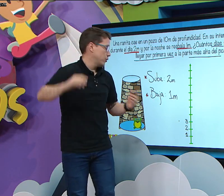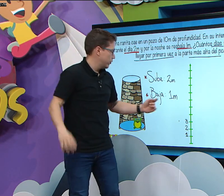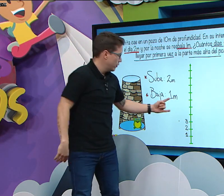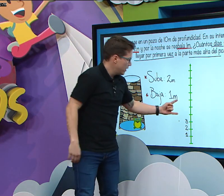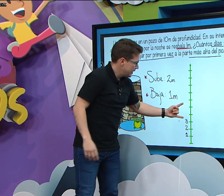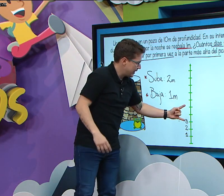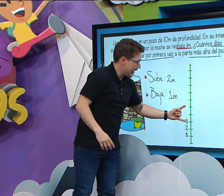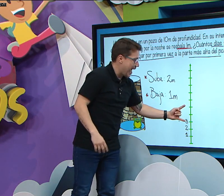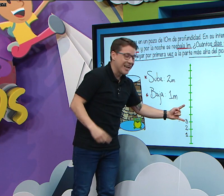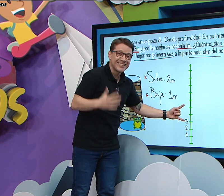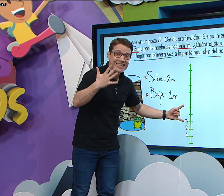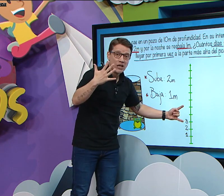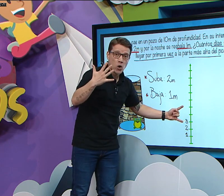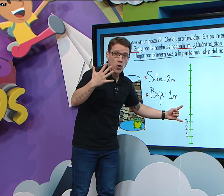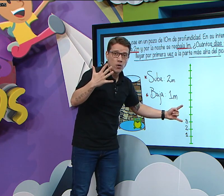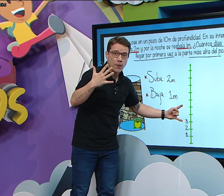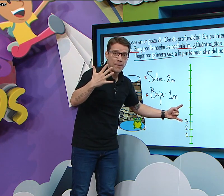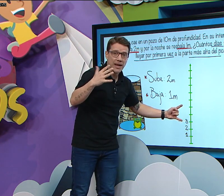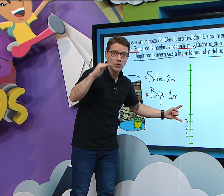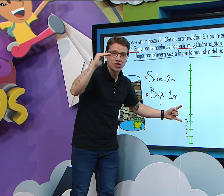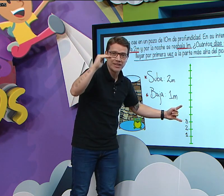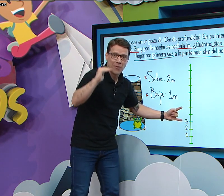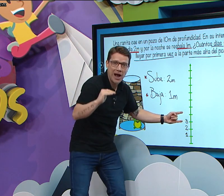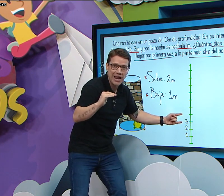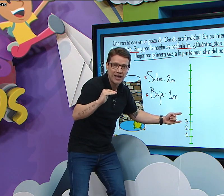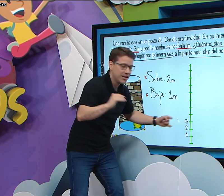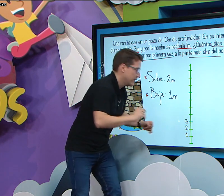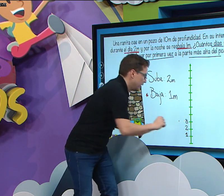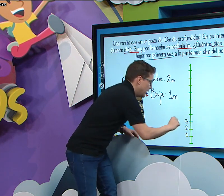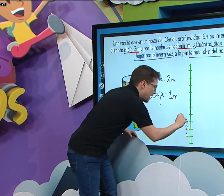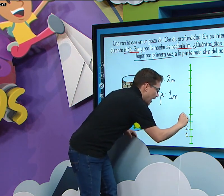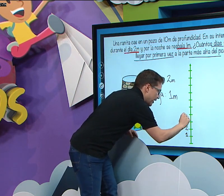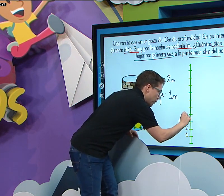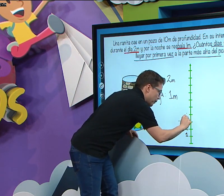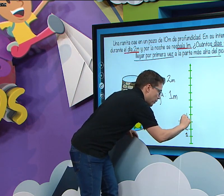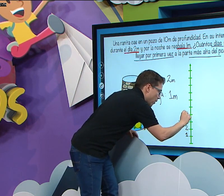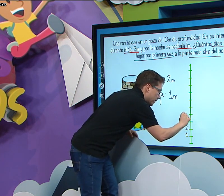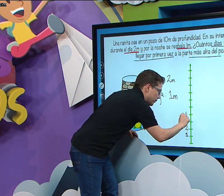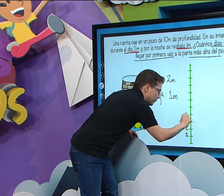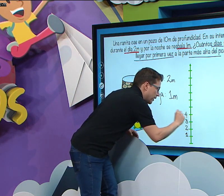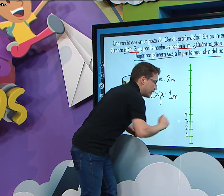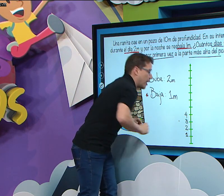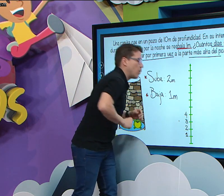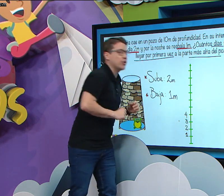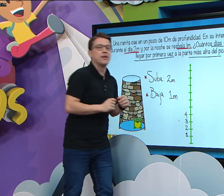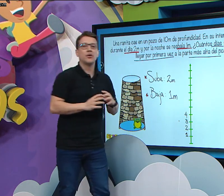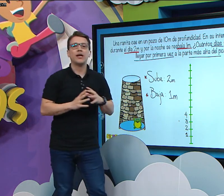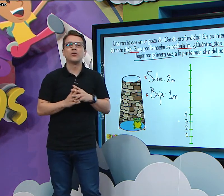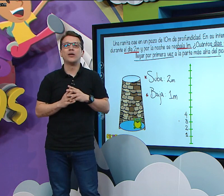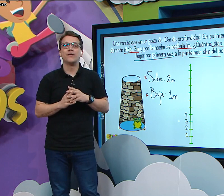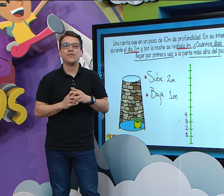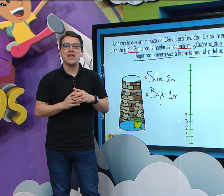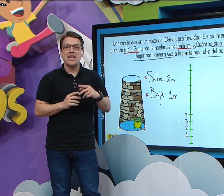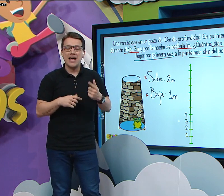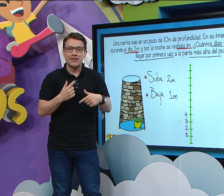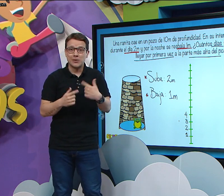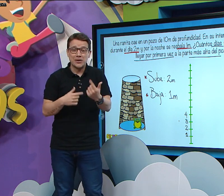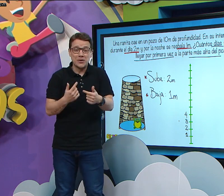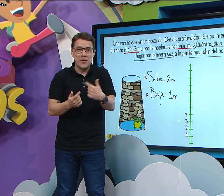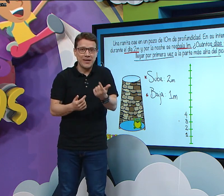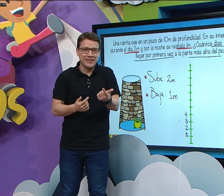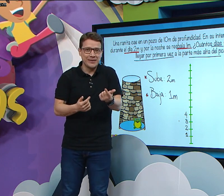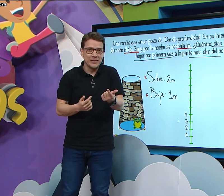2 metros, llega a 5, pero se resbala y cae en el número 4. Está a 4 metros de altura. Y